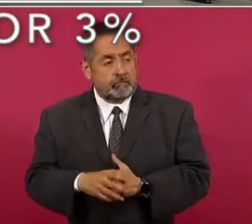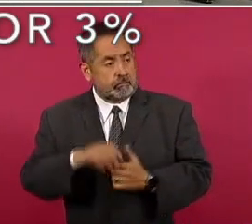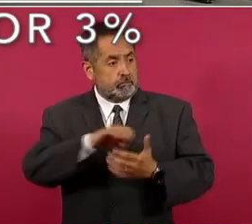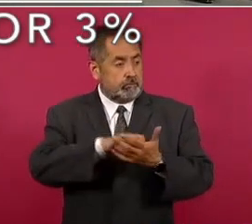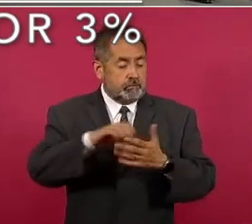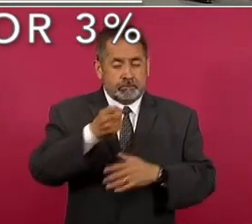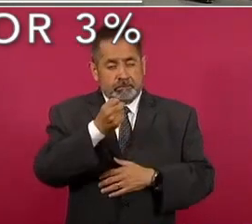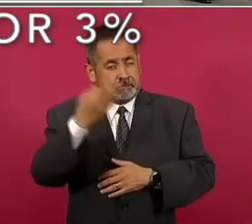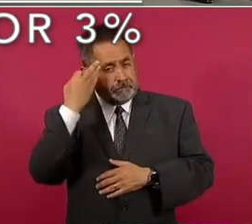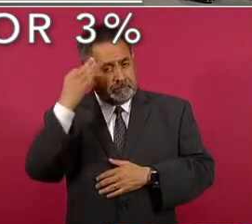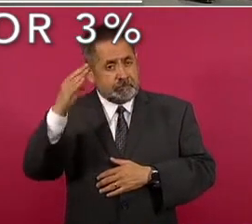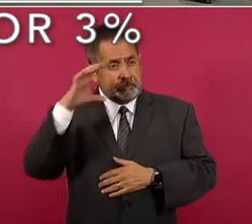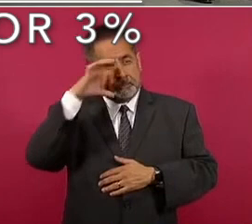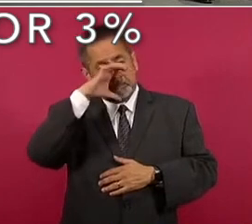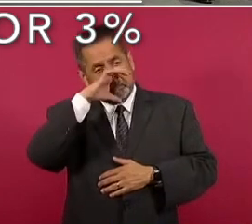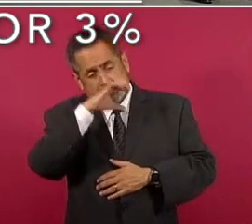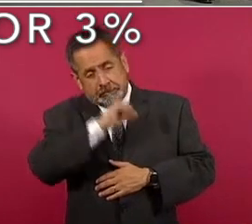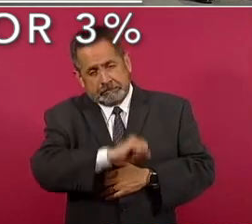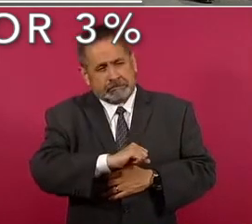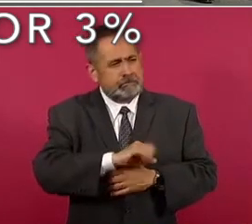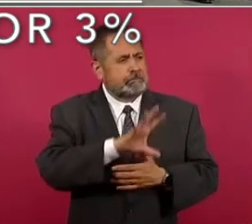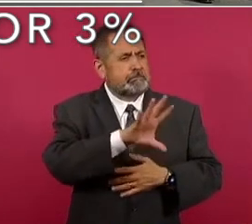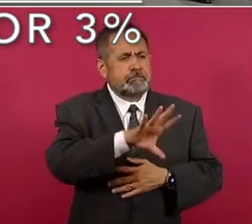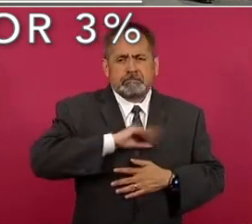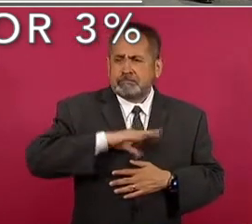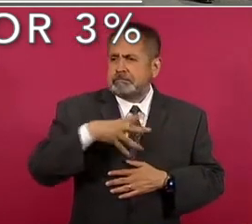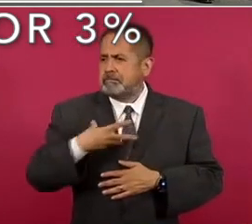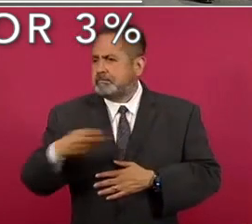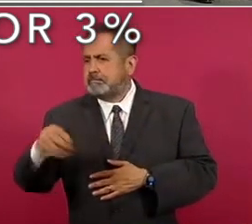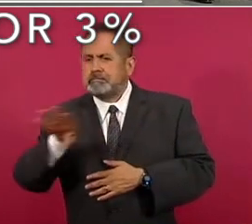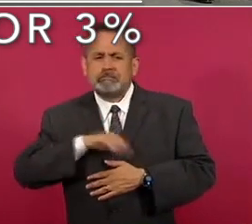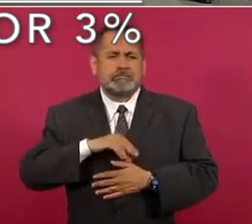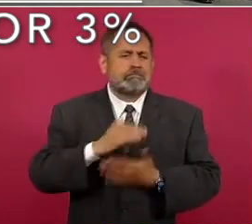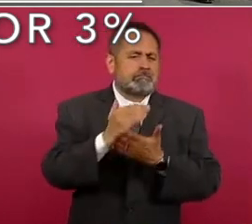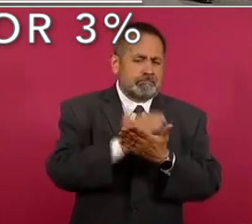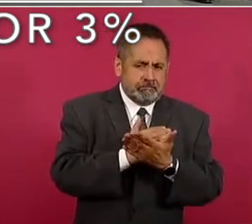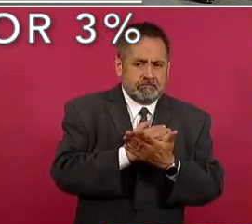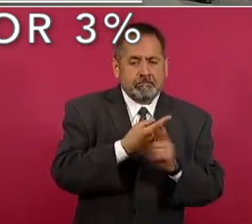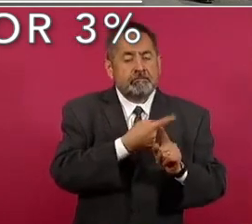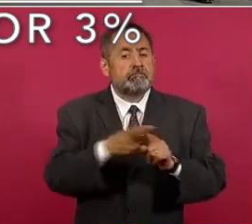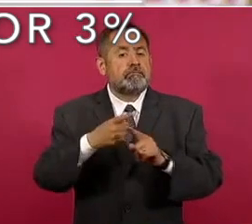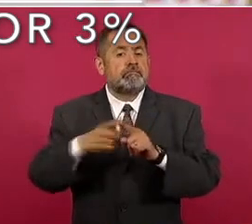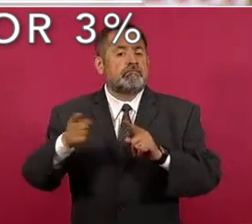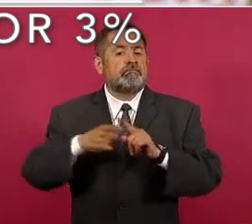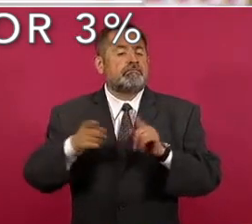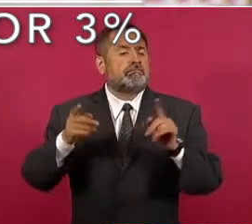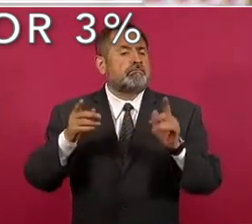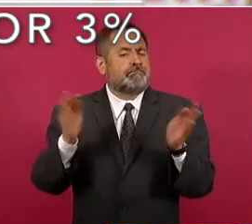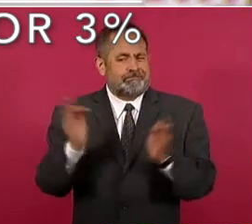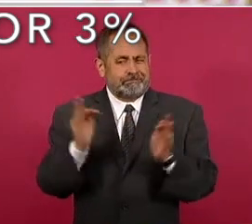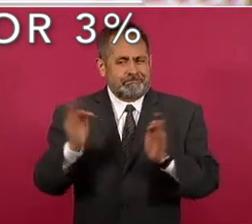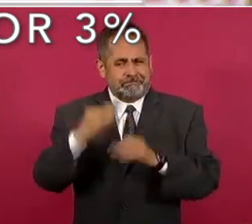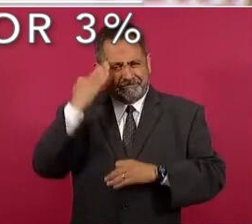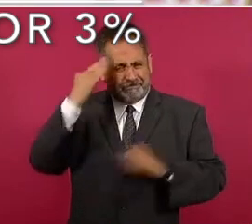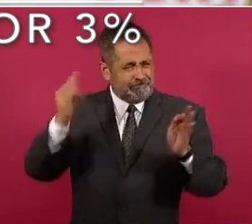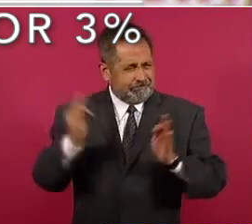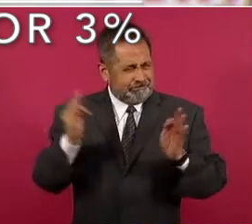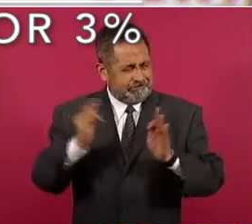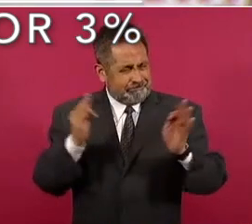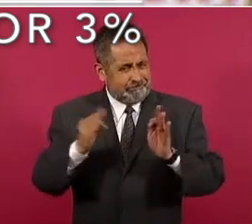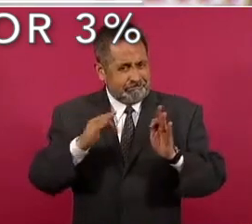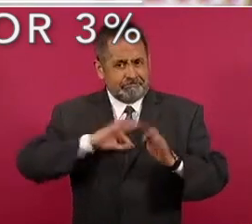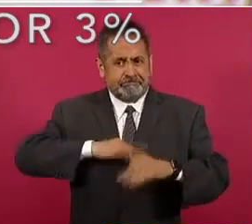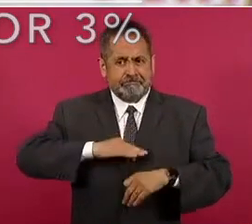aumentó un punto para ubicarse en 12%, y para pacientes en situación crítica que requieren respiración mecánica, se mantiene